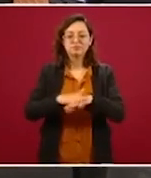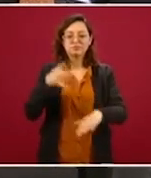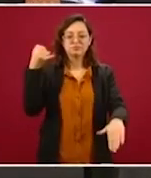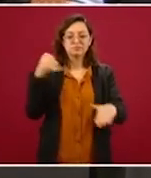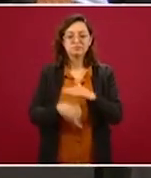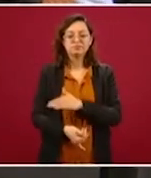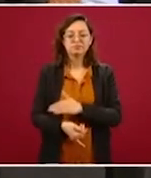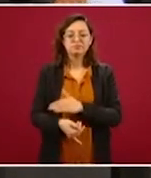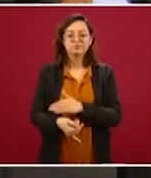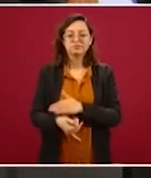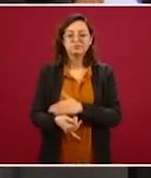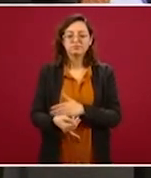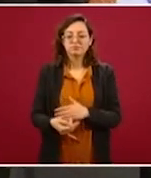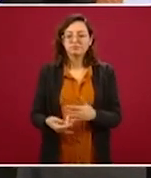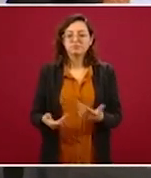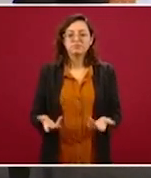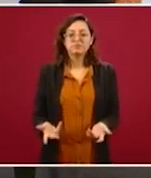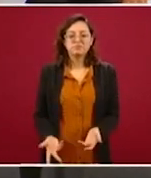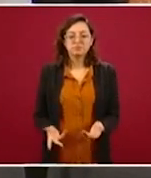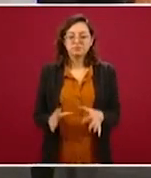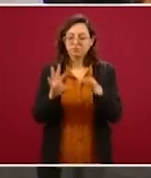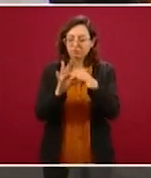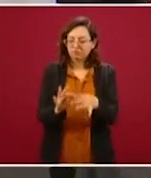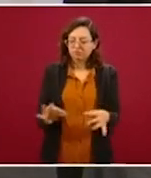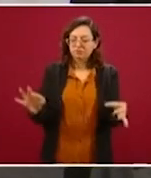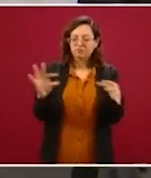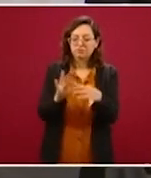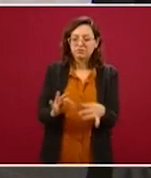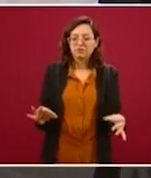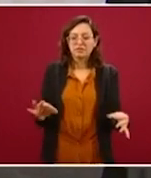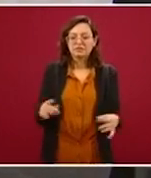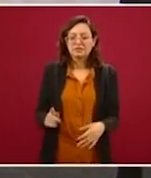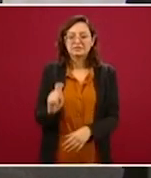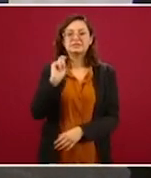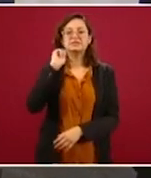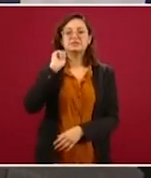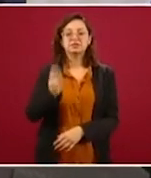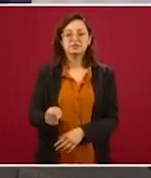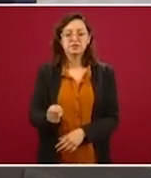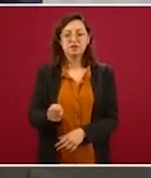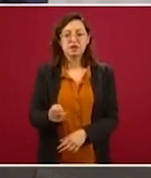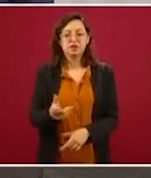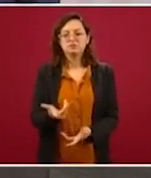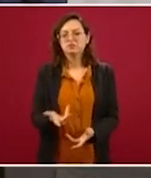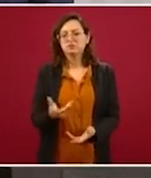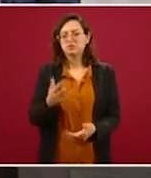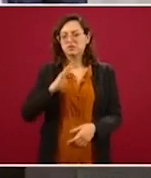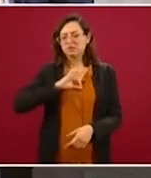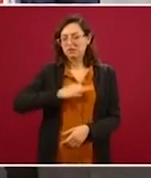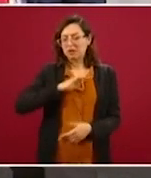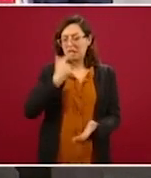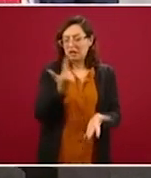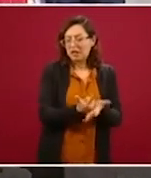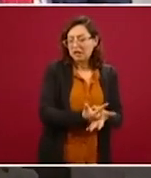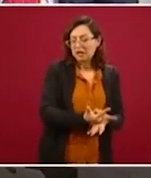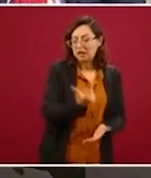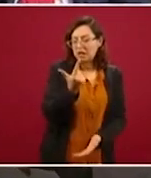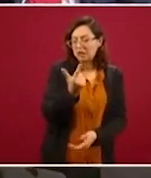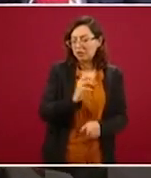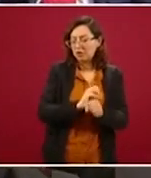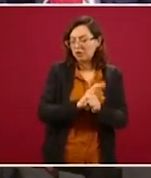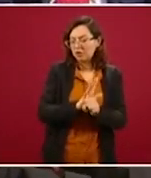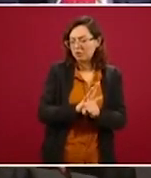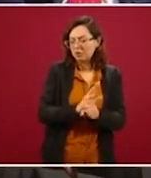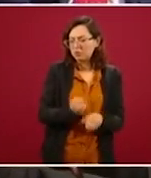con precisión sobre la gravedad del